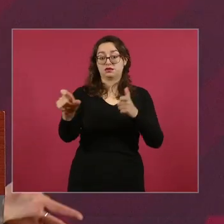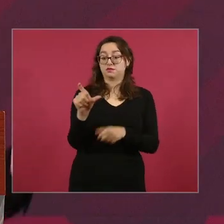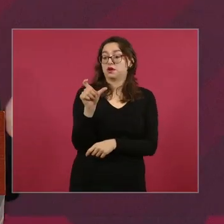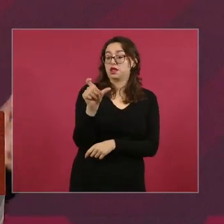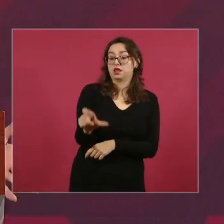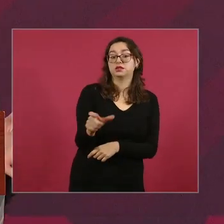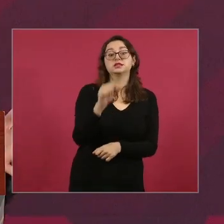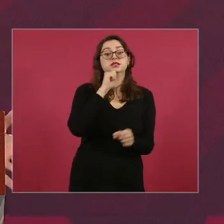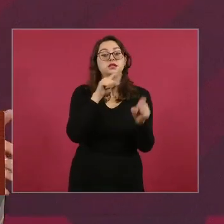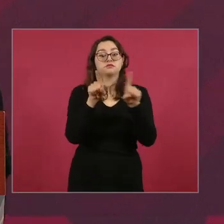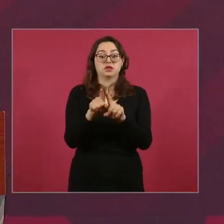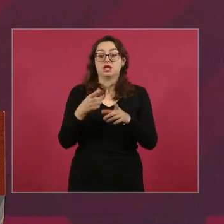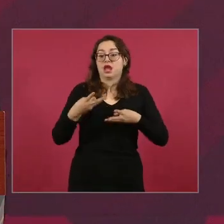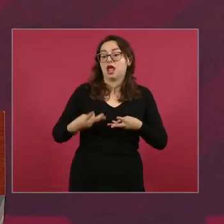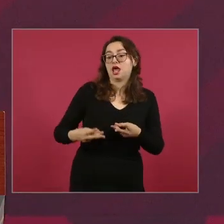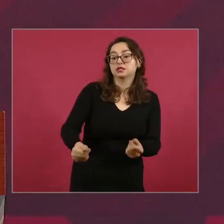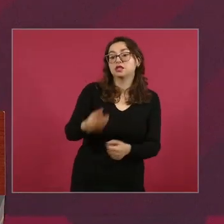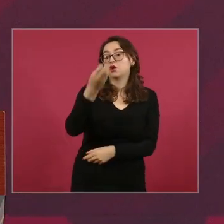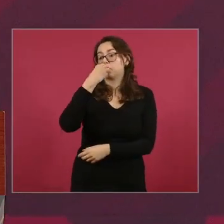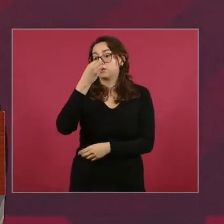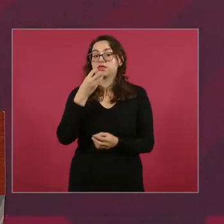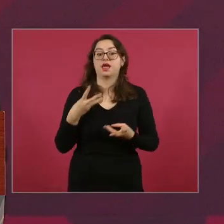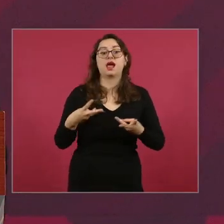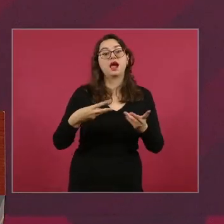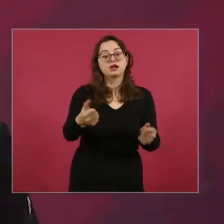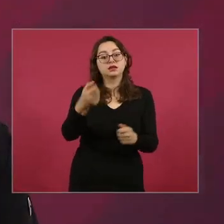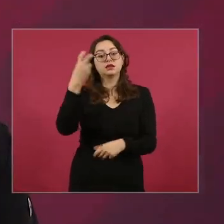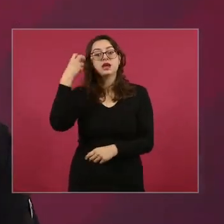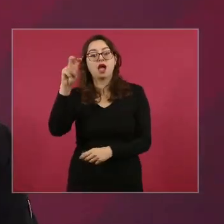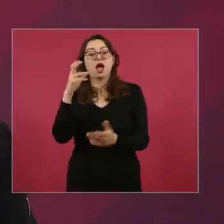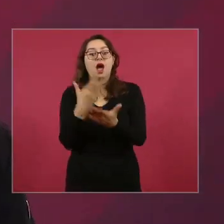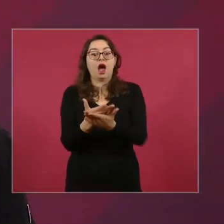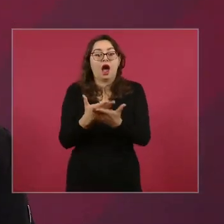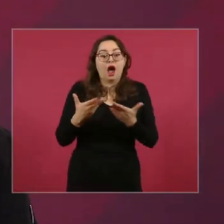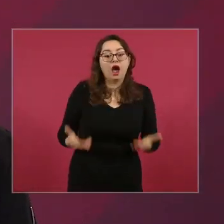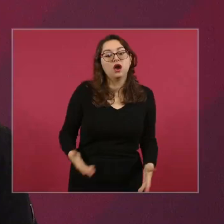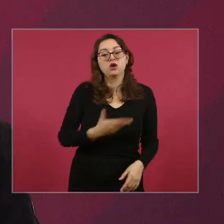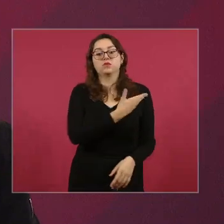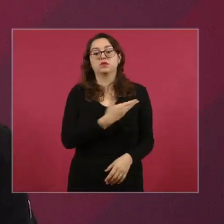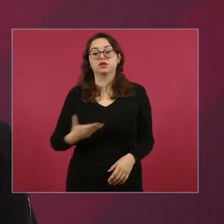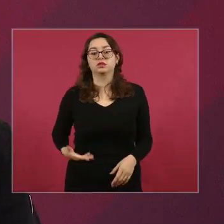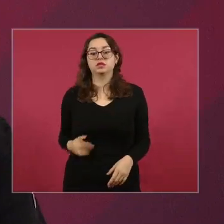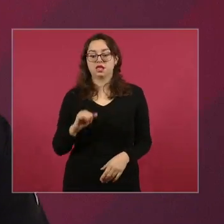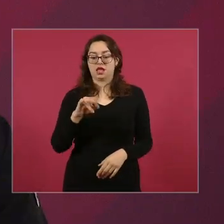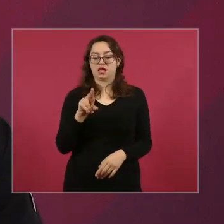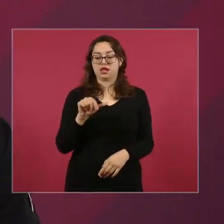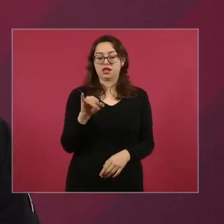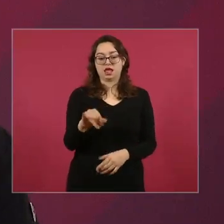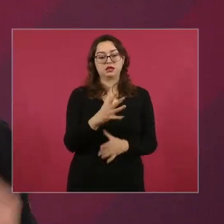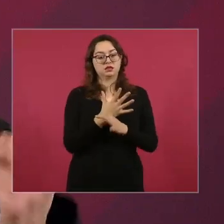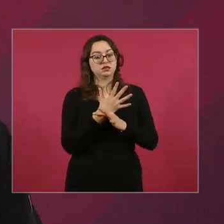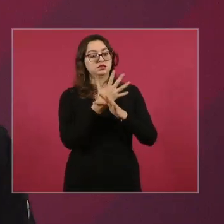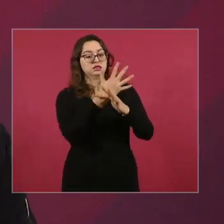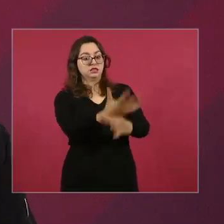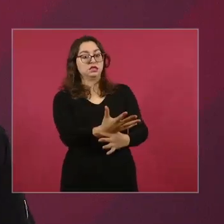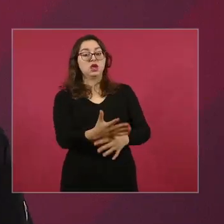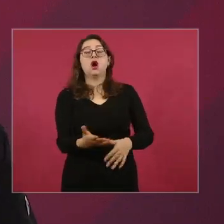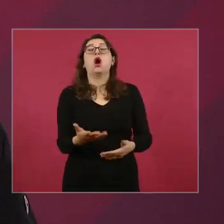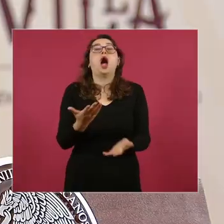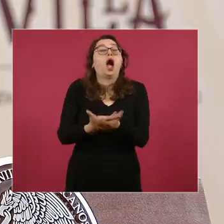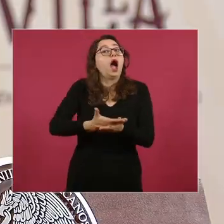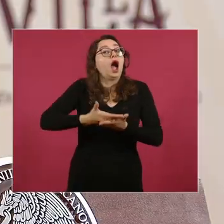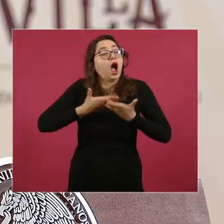para comidas y viajes, ahora sí, en la presidencia del INAI prometió que de